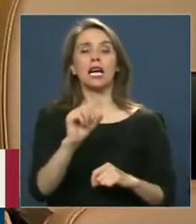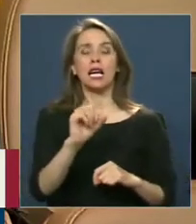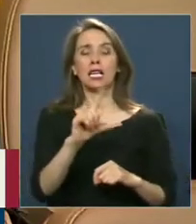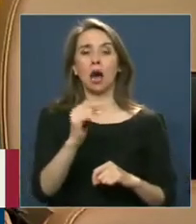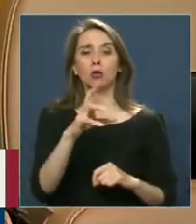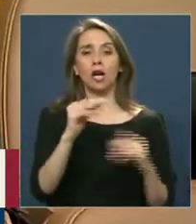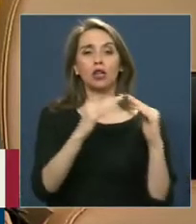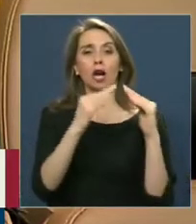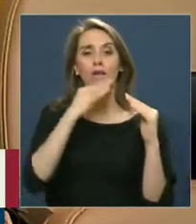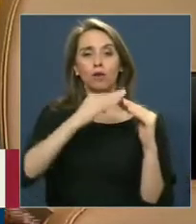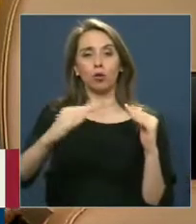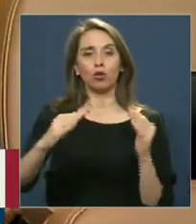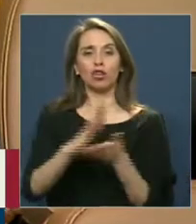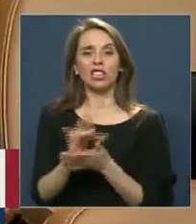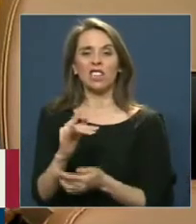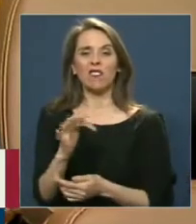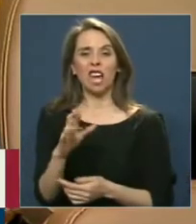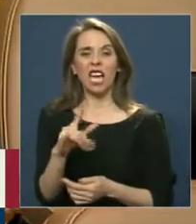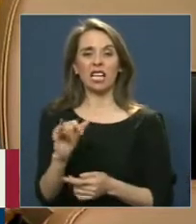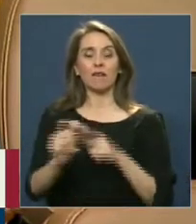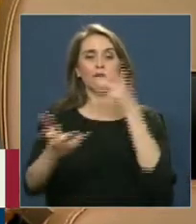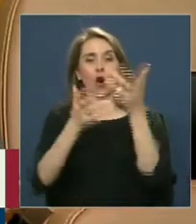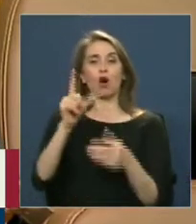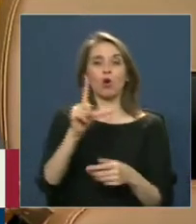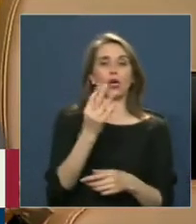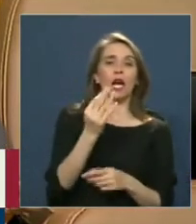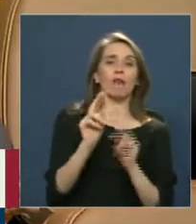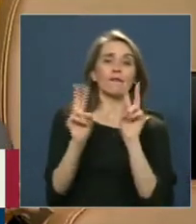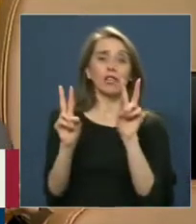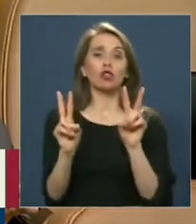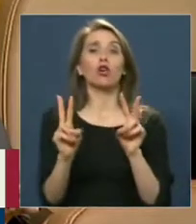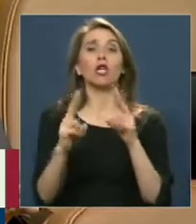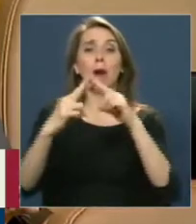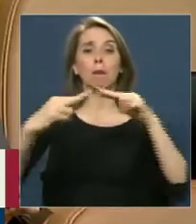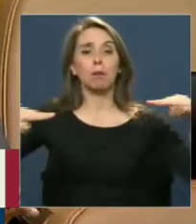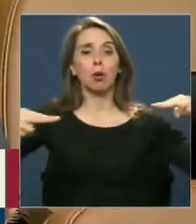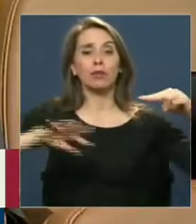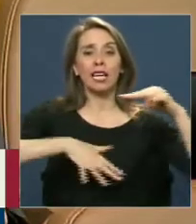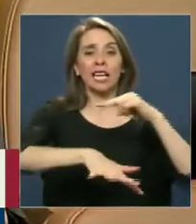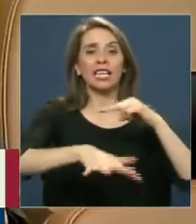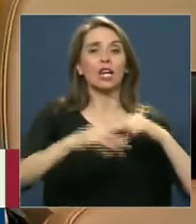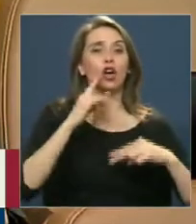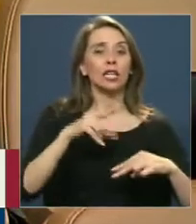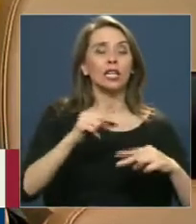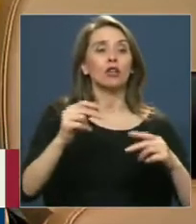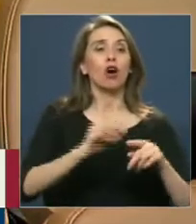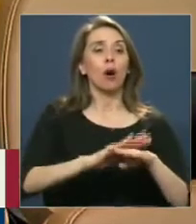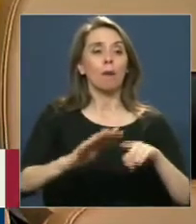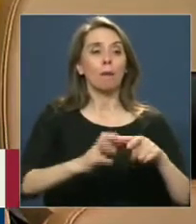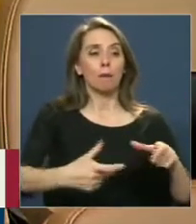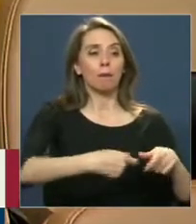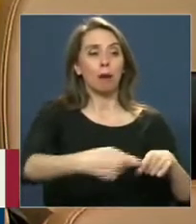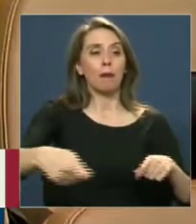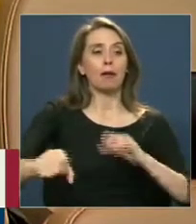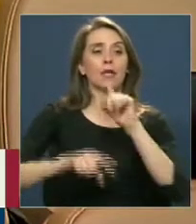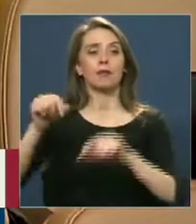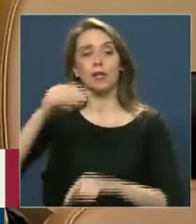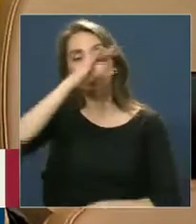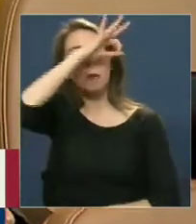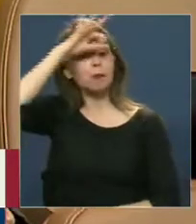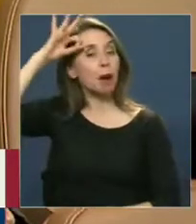casa, fundo de Chiferli. Lunes 14 en Victoria, quema de puente sobre el río Quino, dejan panfleto alusivo a la cabeza de Mapuche